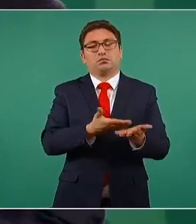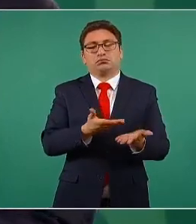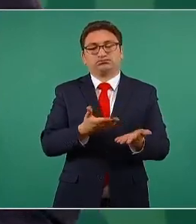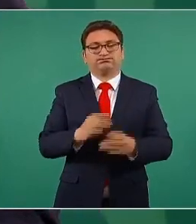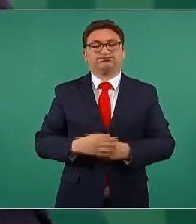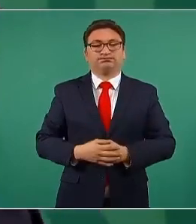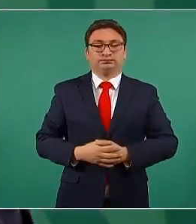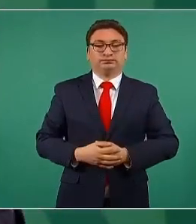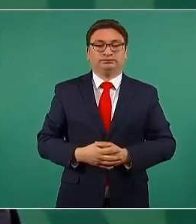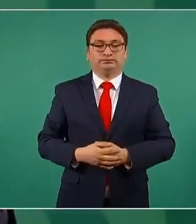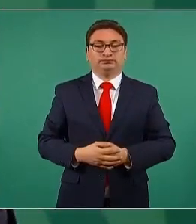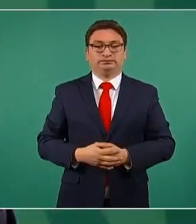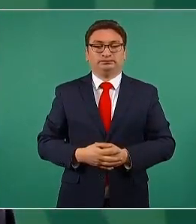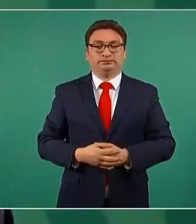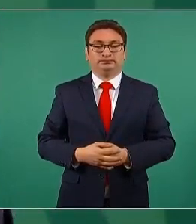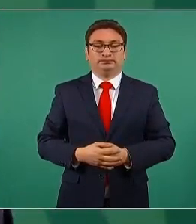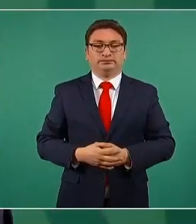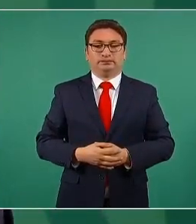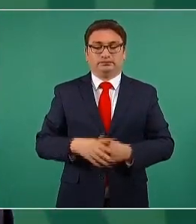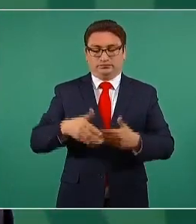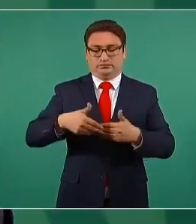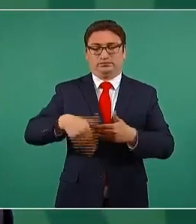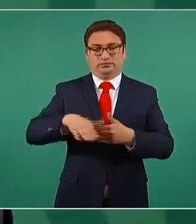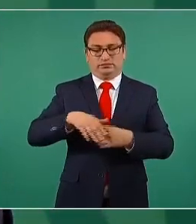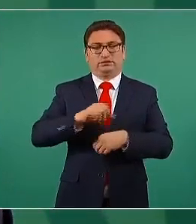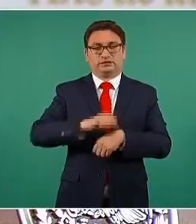en esta semana